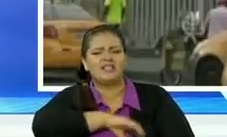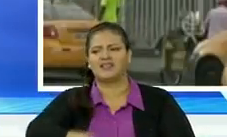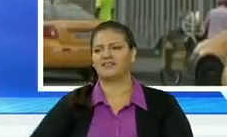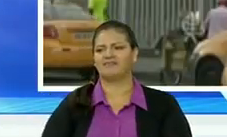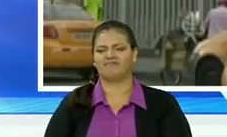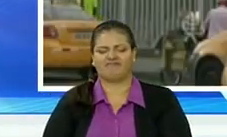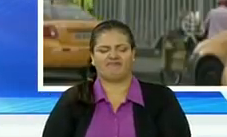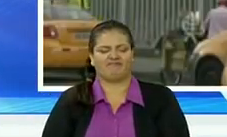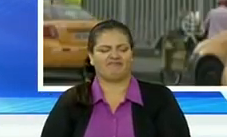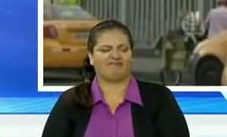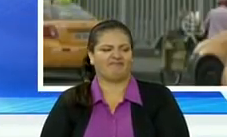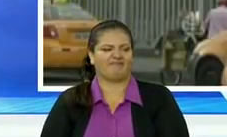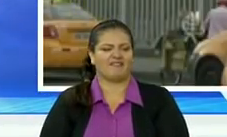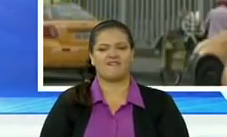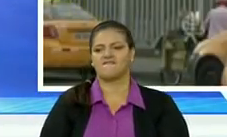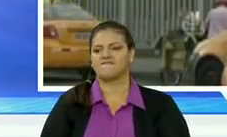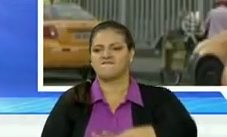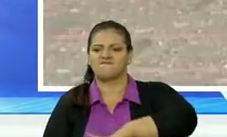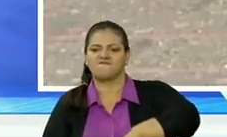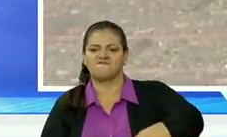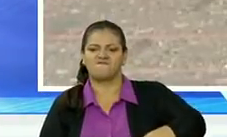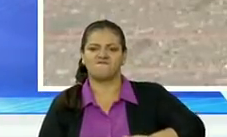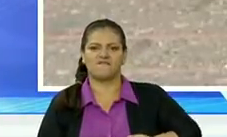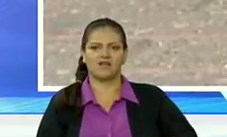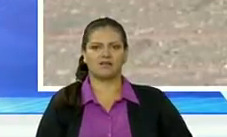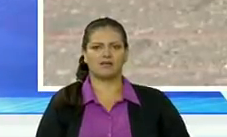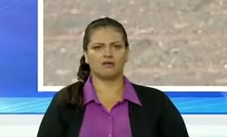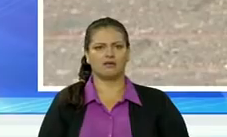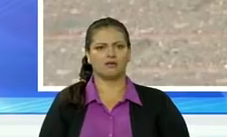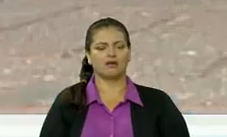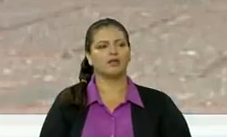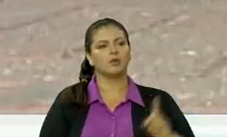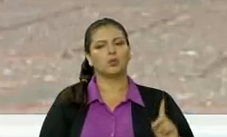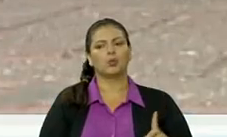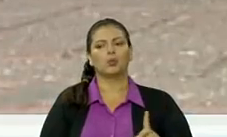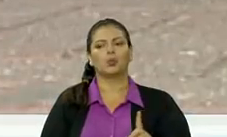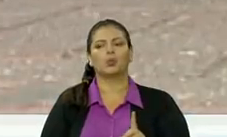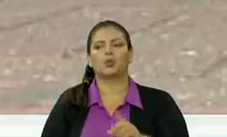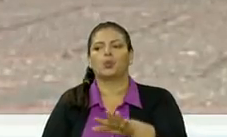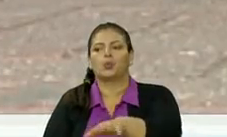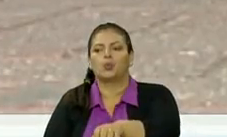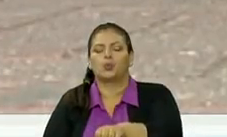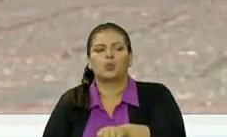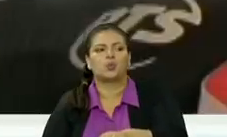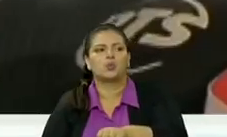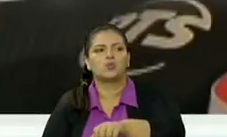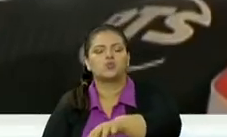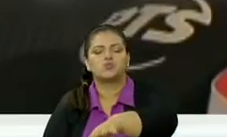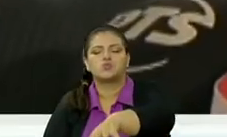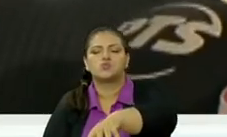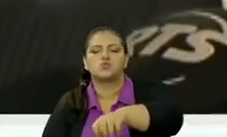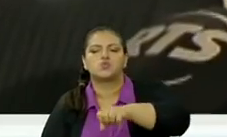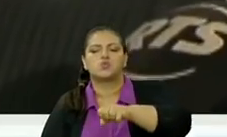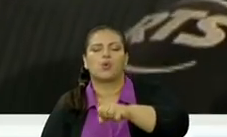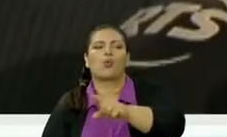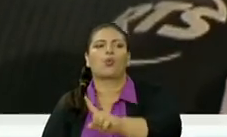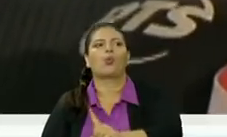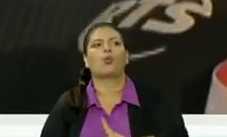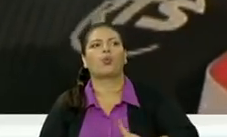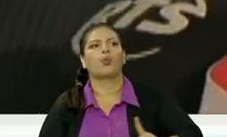Pero... no, ni tanto, oiga, porque regresar al mismo lugar de los hechos. Audaz